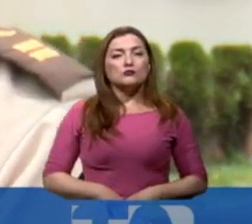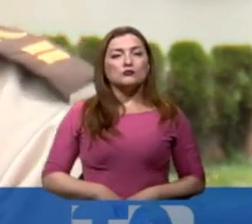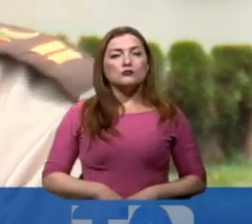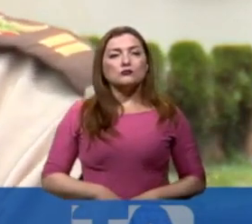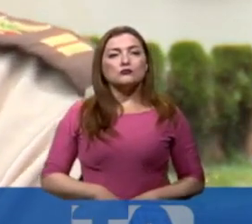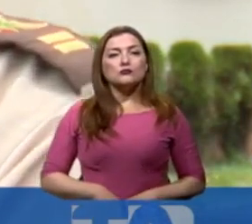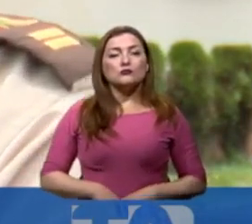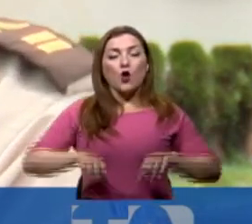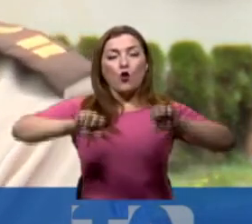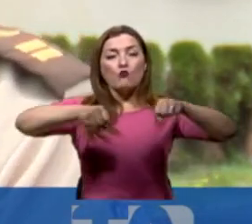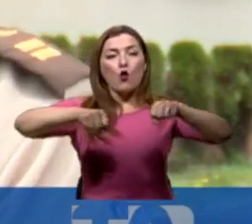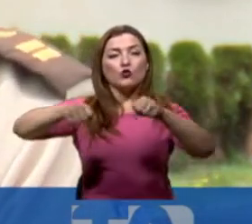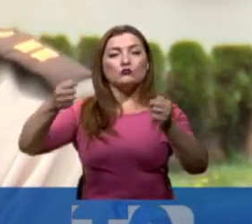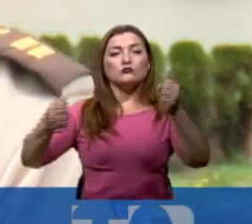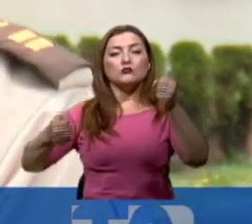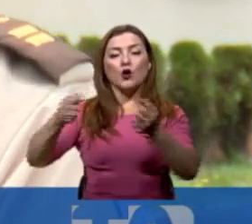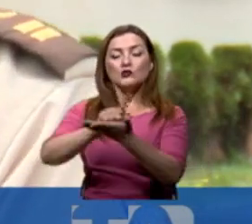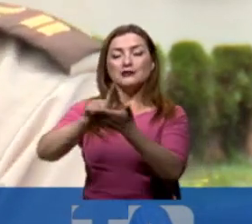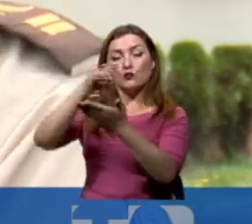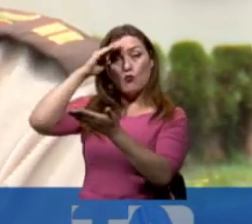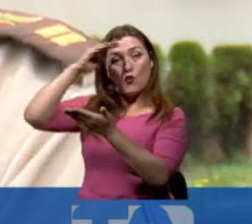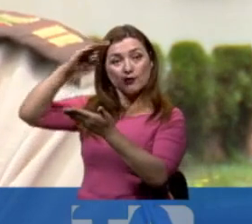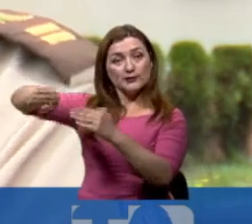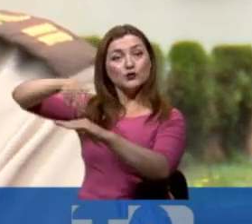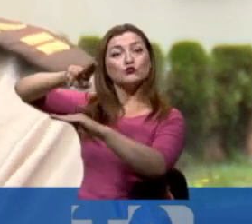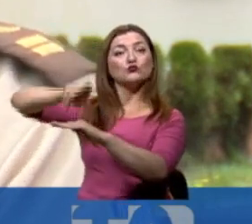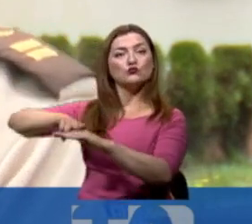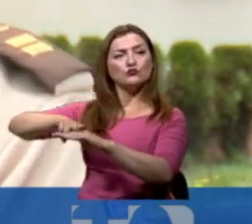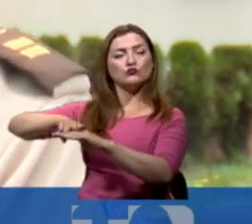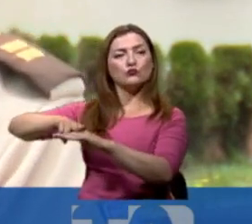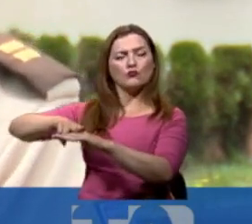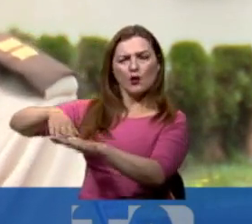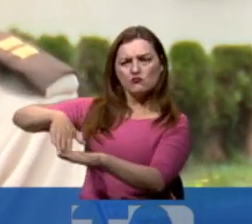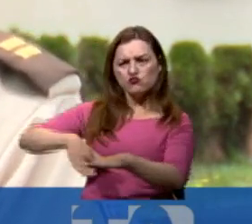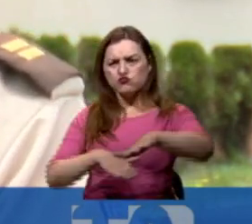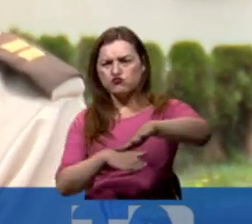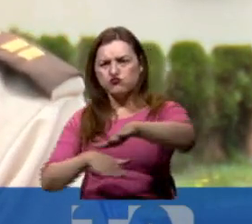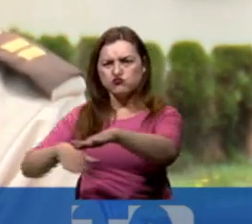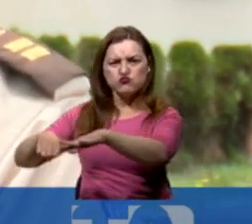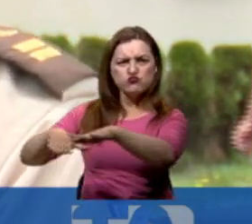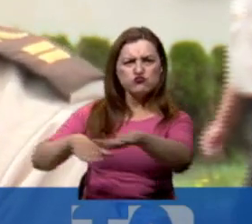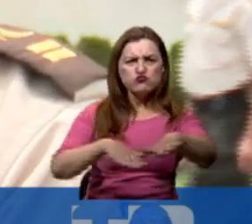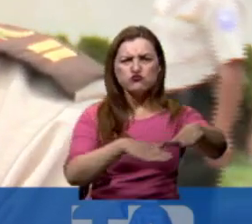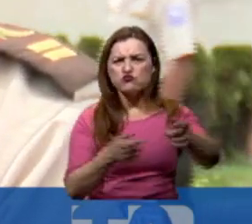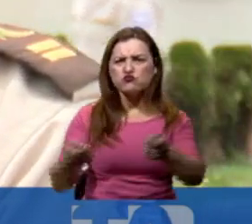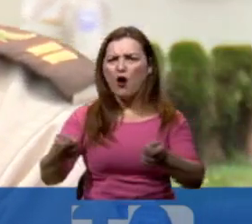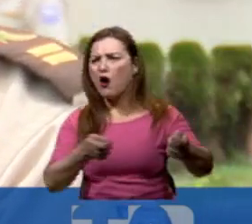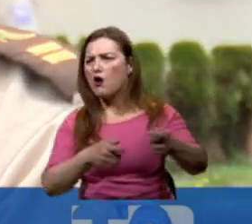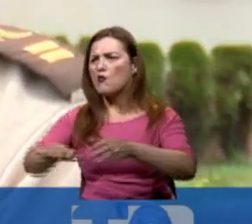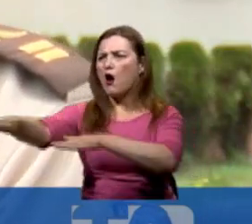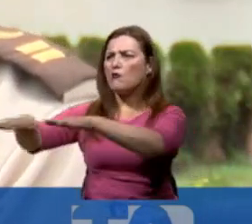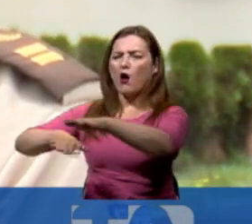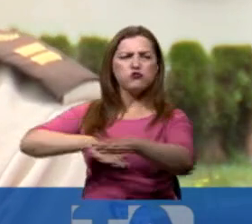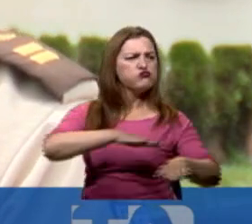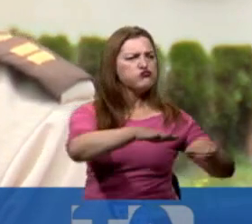como vehiculares del distrito, se despliegan un operativo contundente en todas las vías